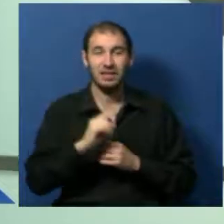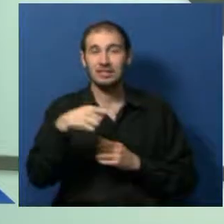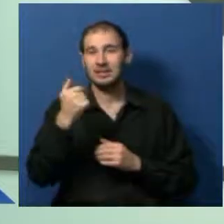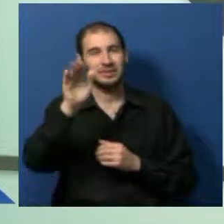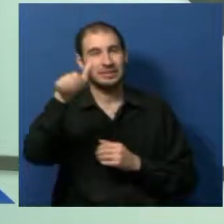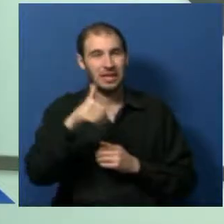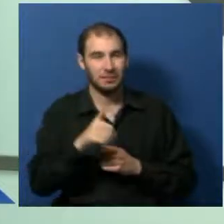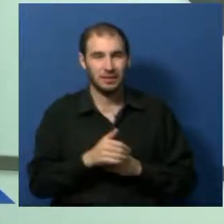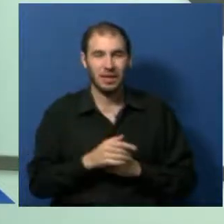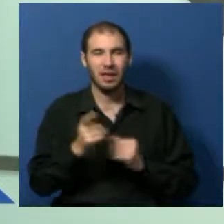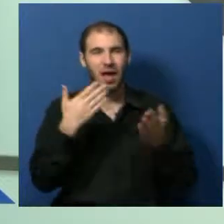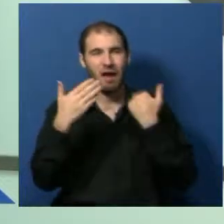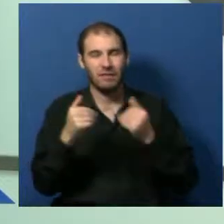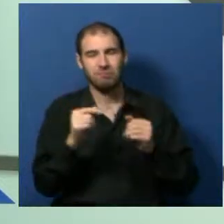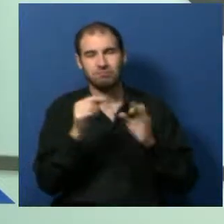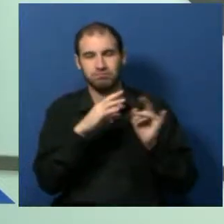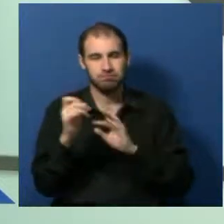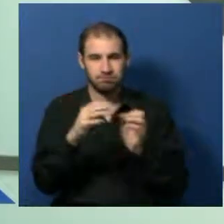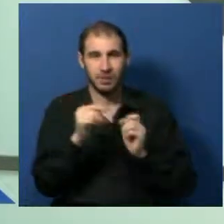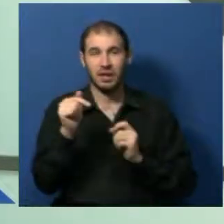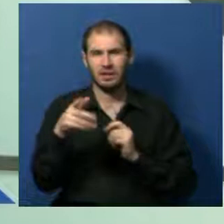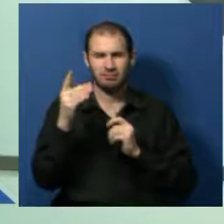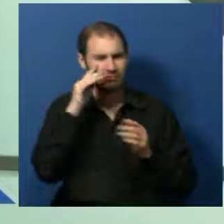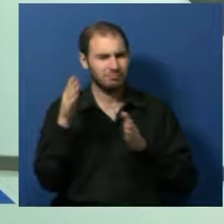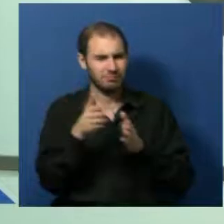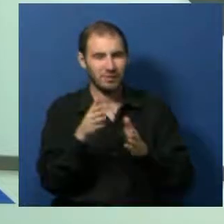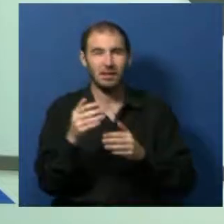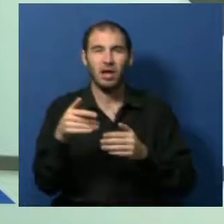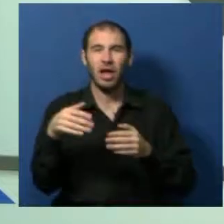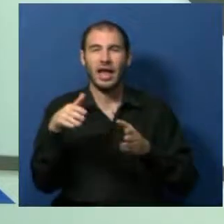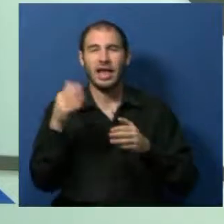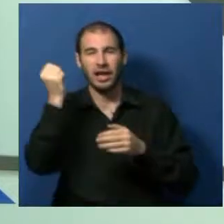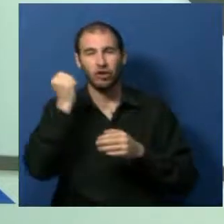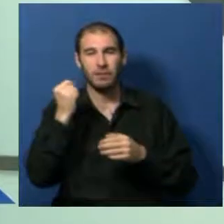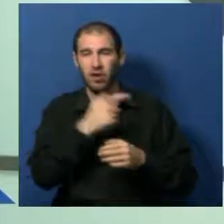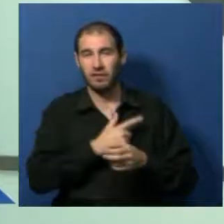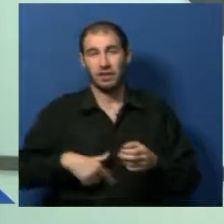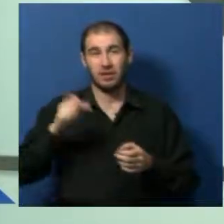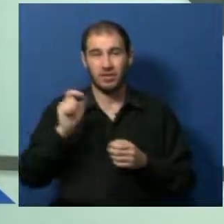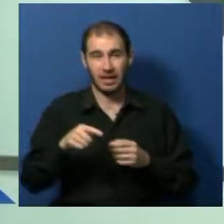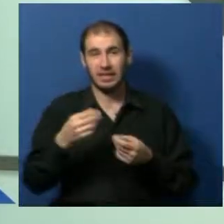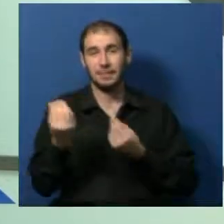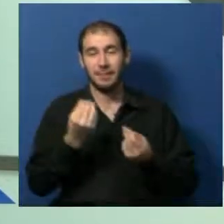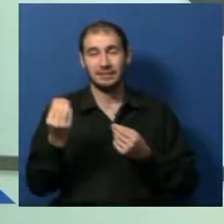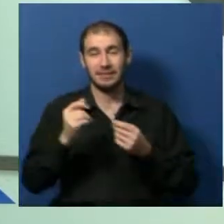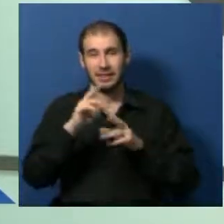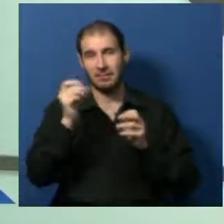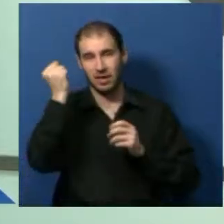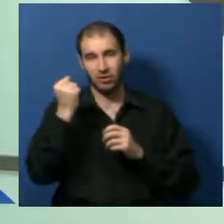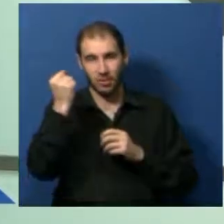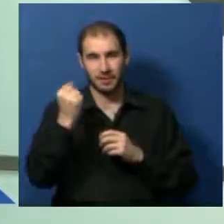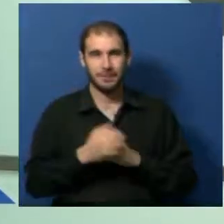convocamos para discutir, analizar y que nos oriente un poco sobre el rumbo económico del gobierno y las cosas que pasan a nivel